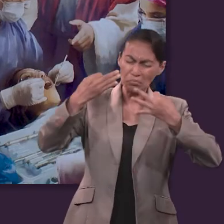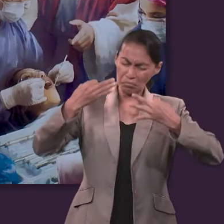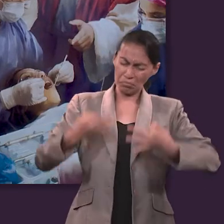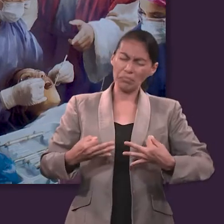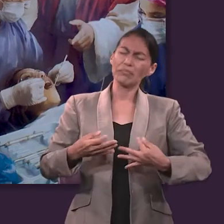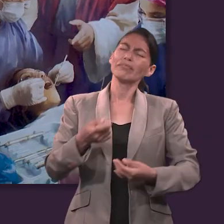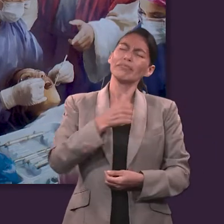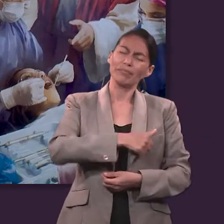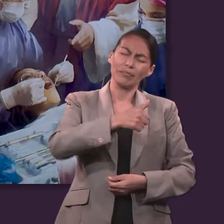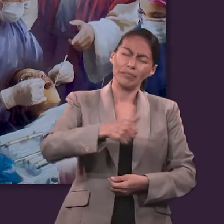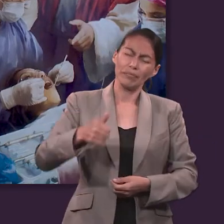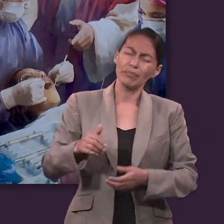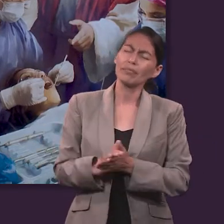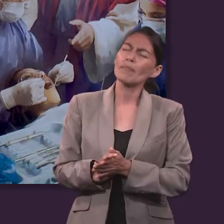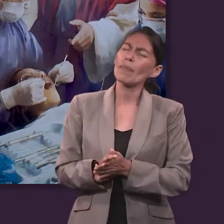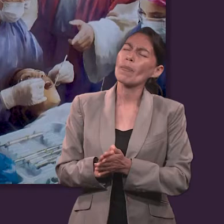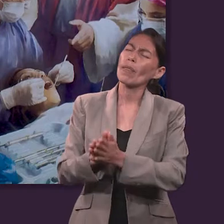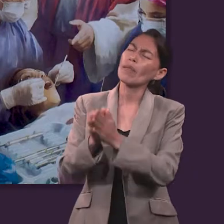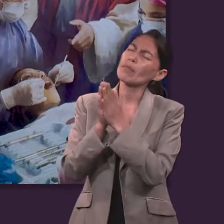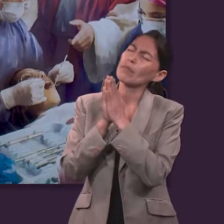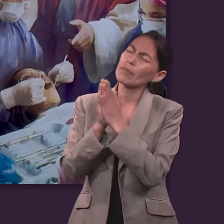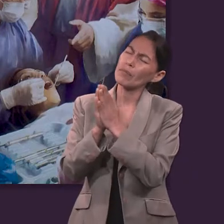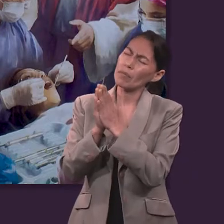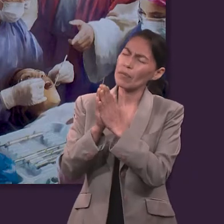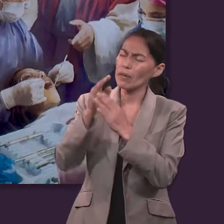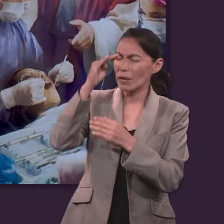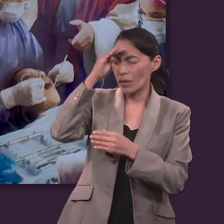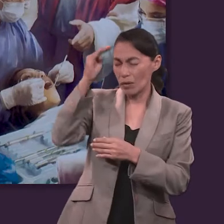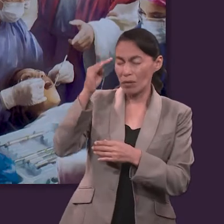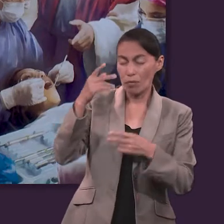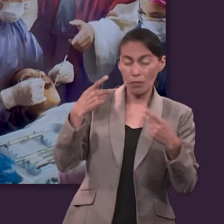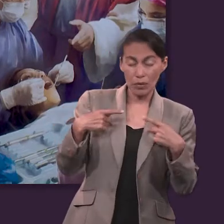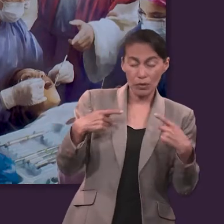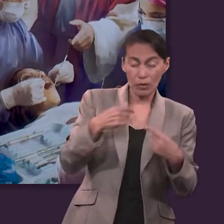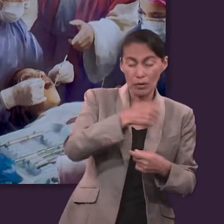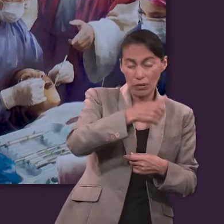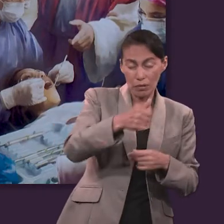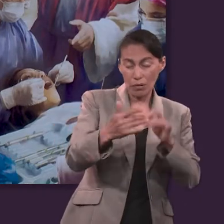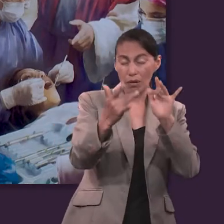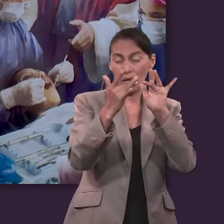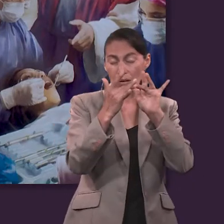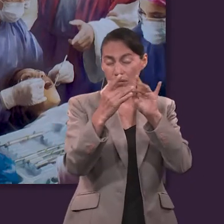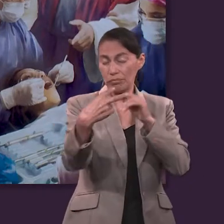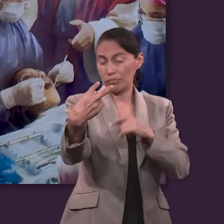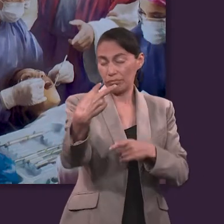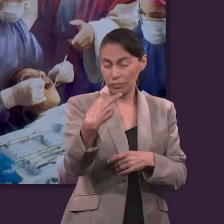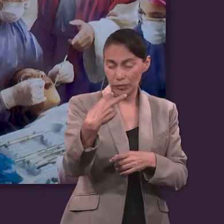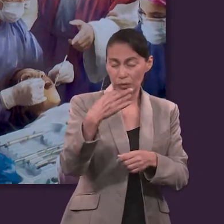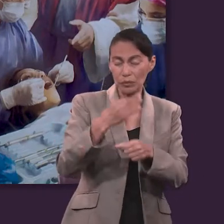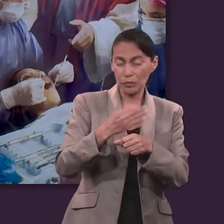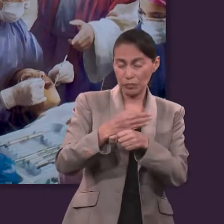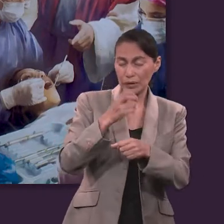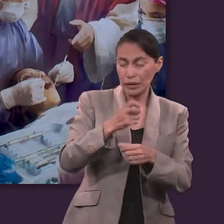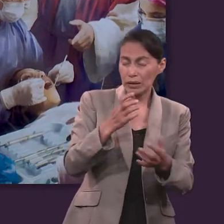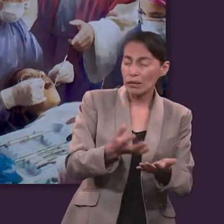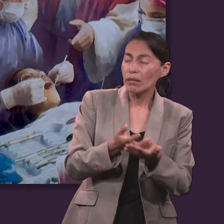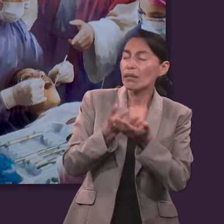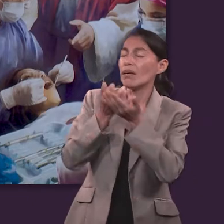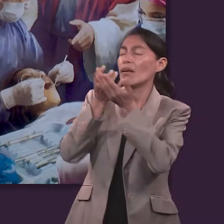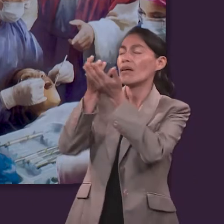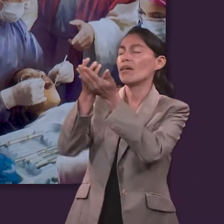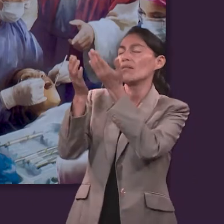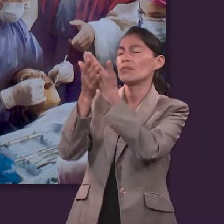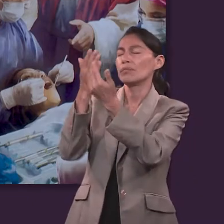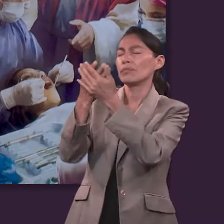las decisiones mejores para nuestra vida. Te encomendamos cada una de las personas que nos están mirando en tus